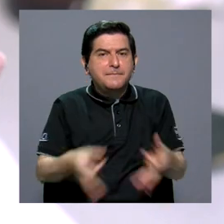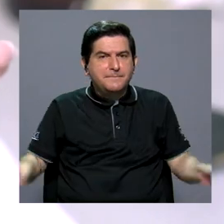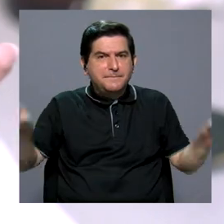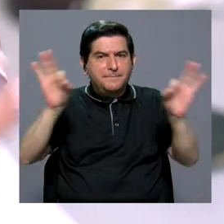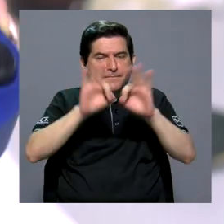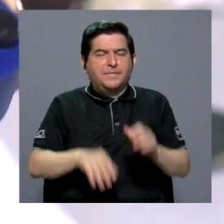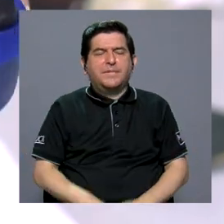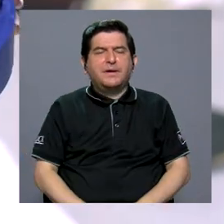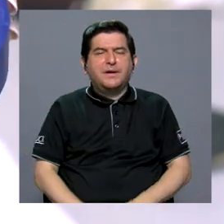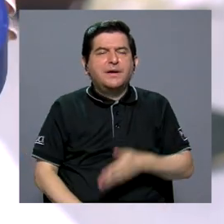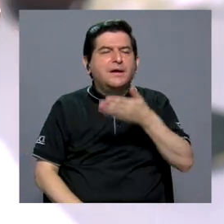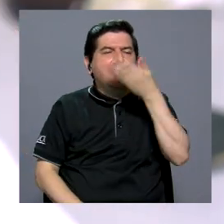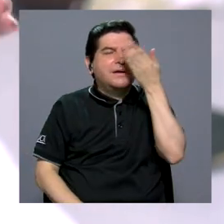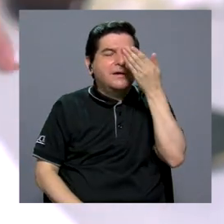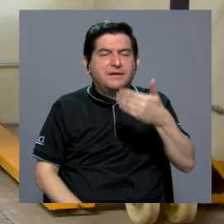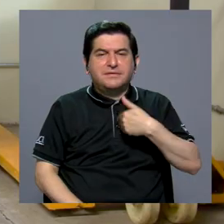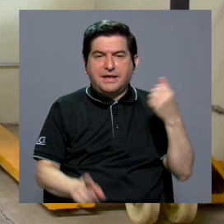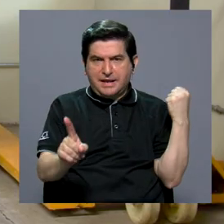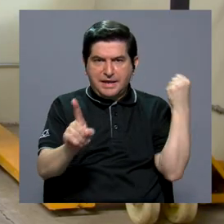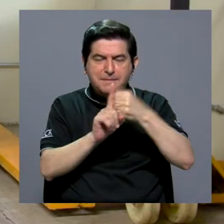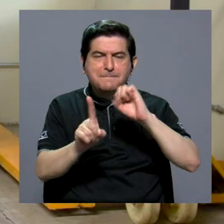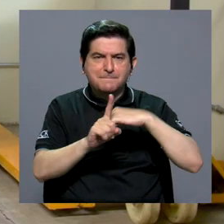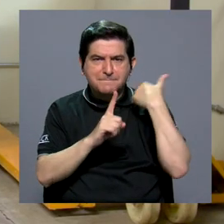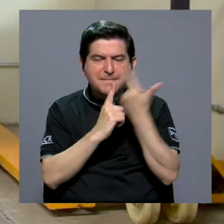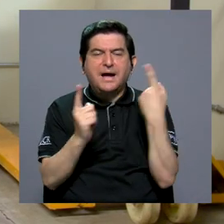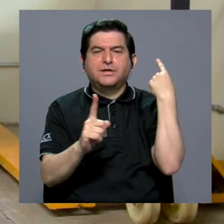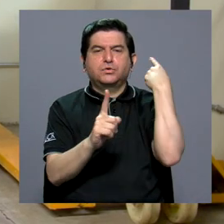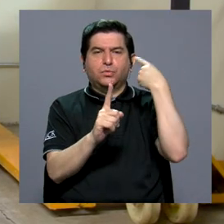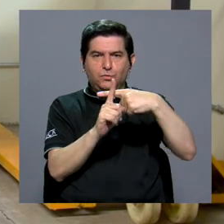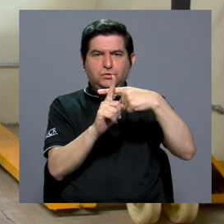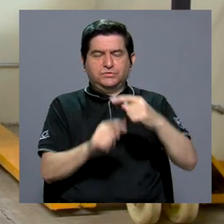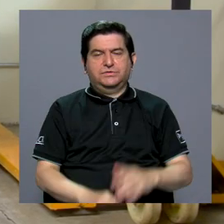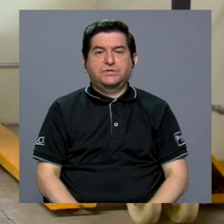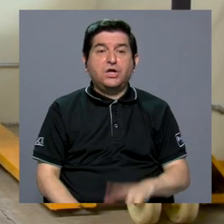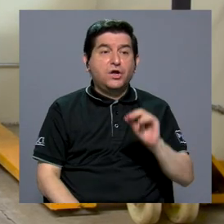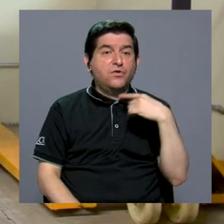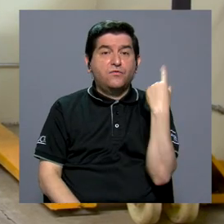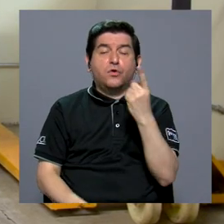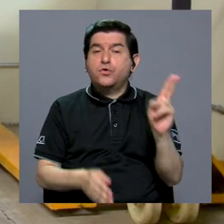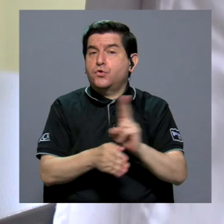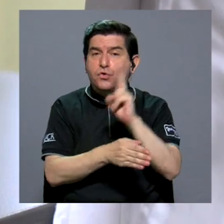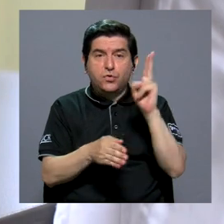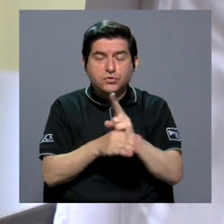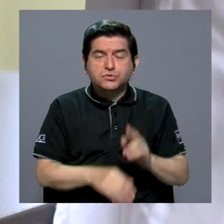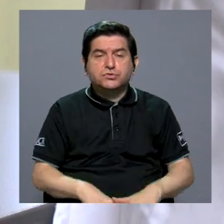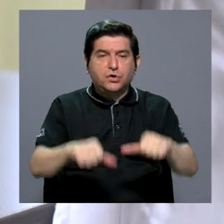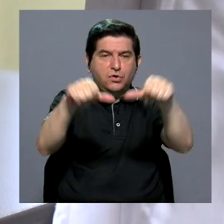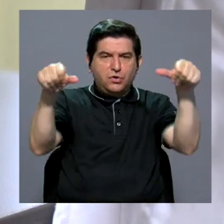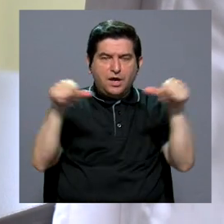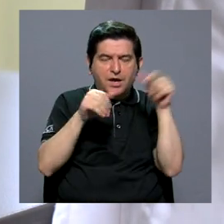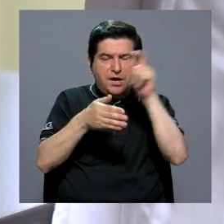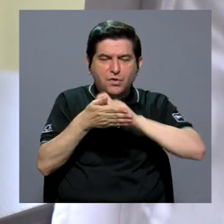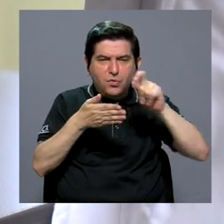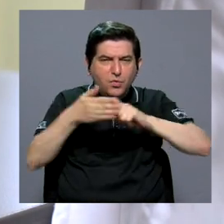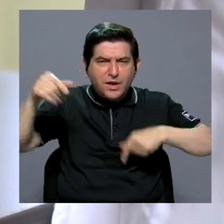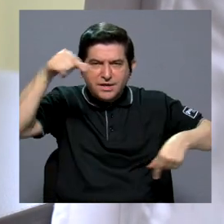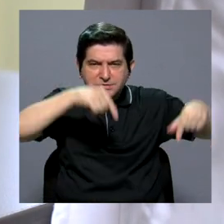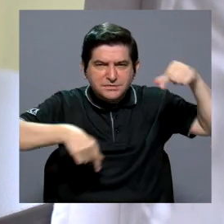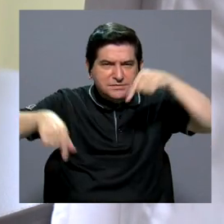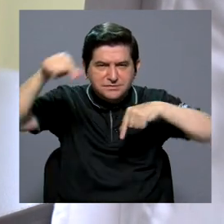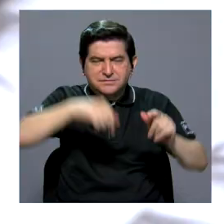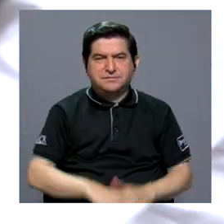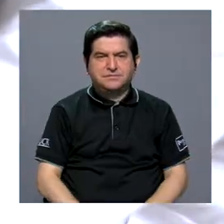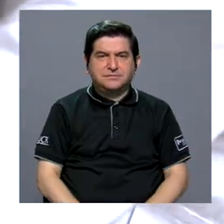que son importantes. El aromatizante tendrá un impacto social positivo, pues no solo se utilizará en las aulas de la Escuela